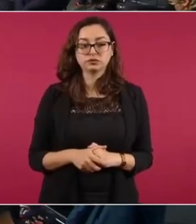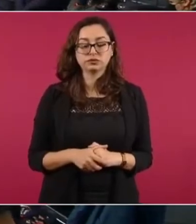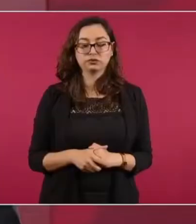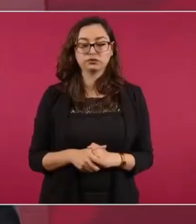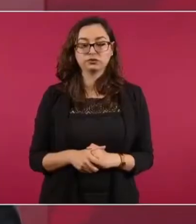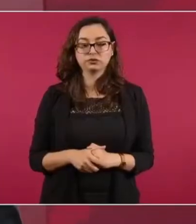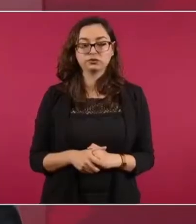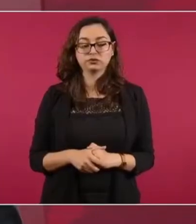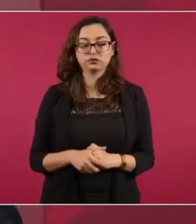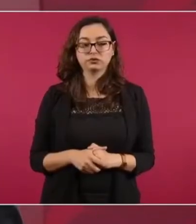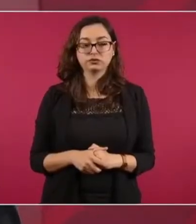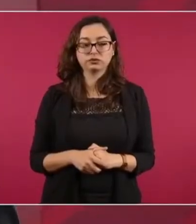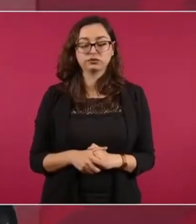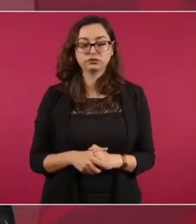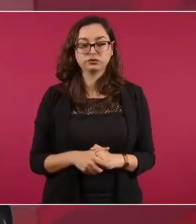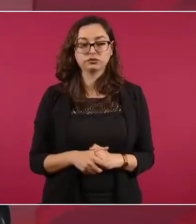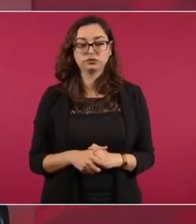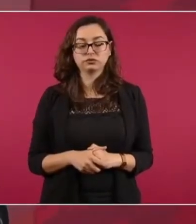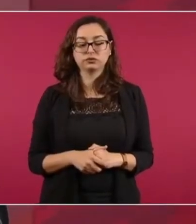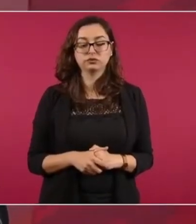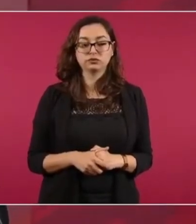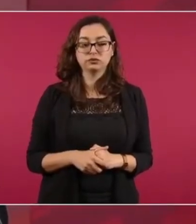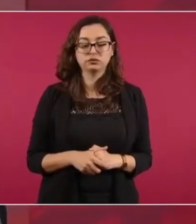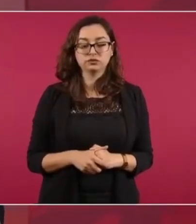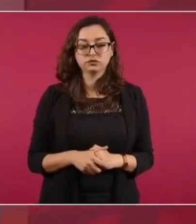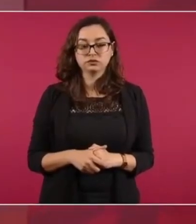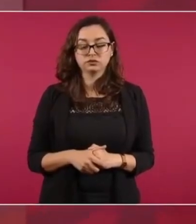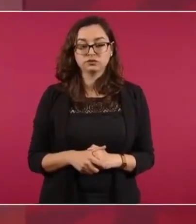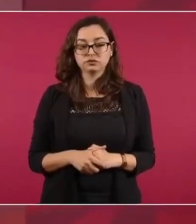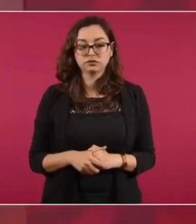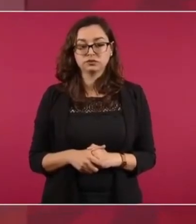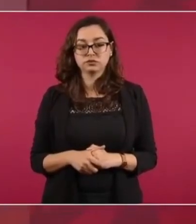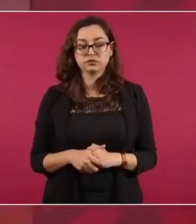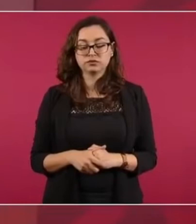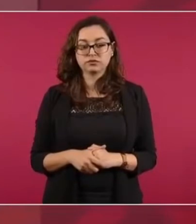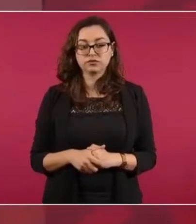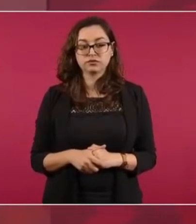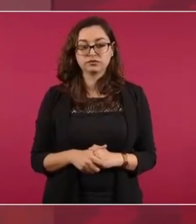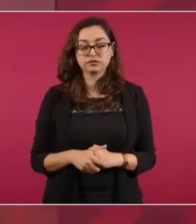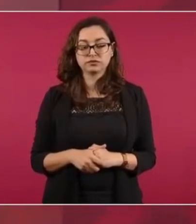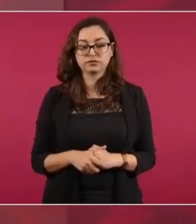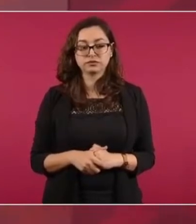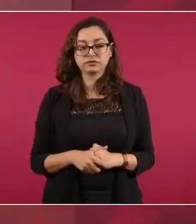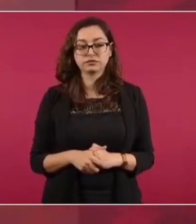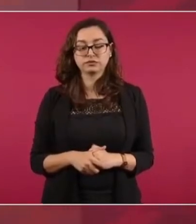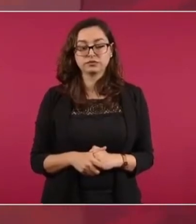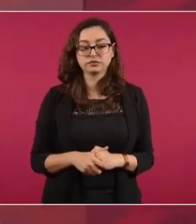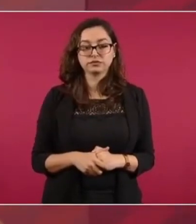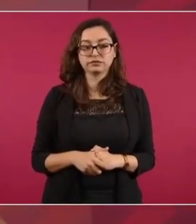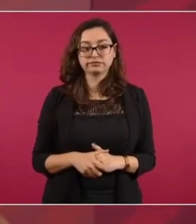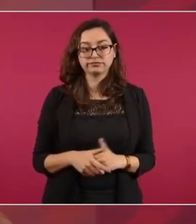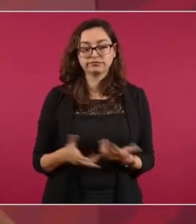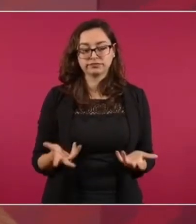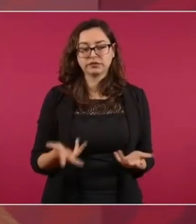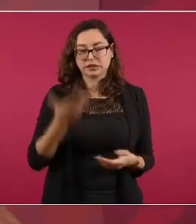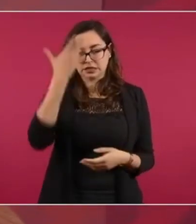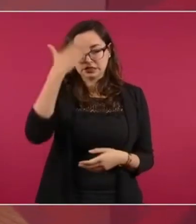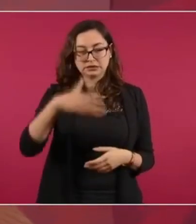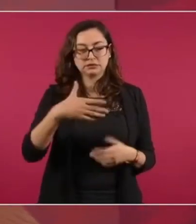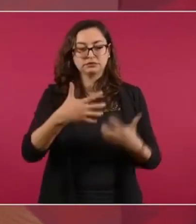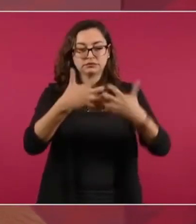Se rescataron, porque habían quedado en una situación lamentable, las empresas de